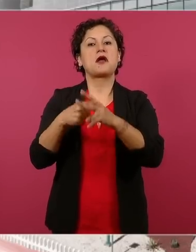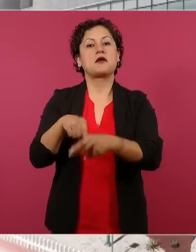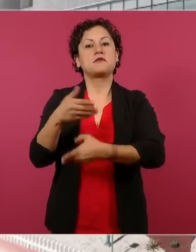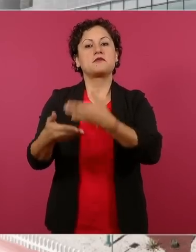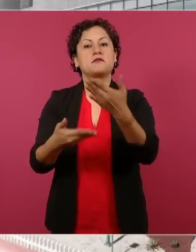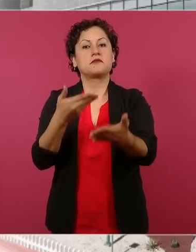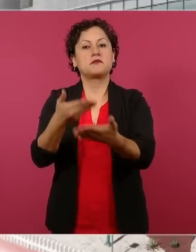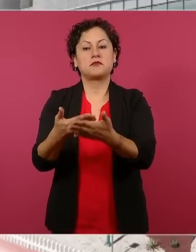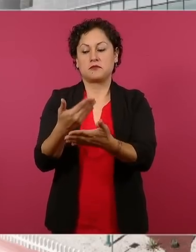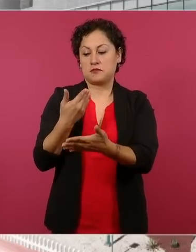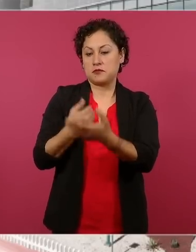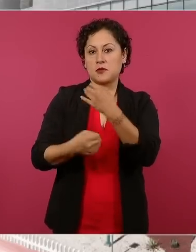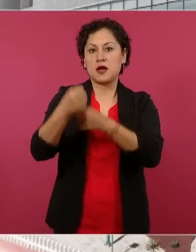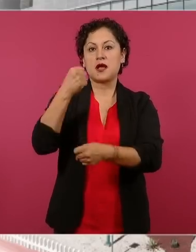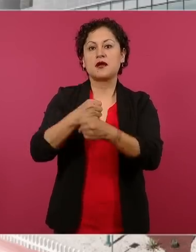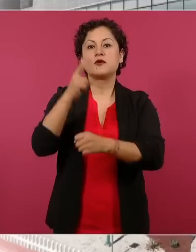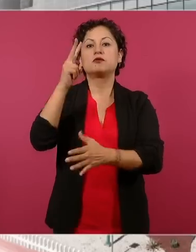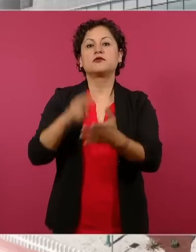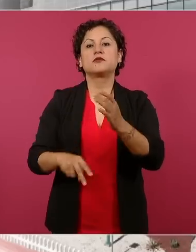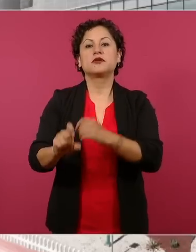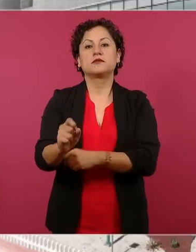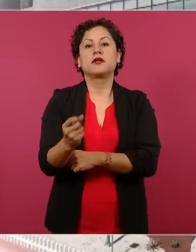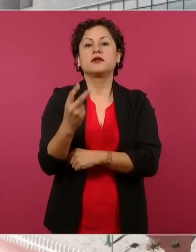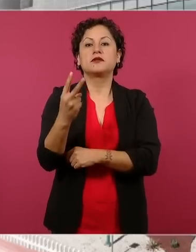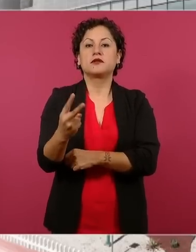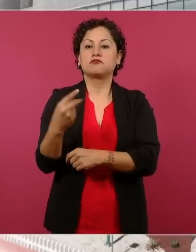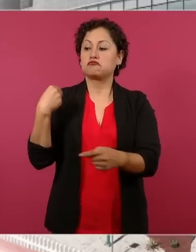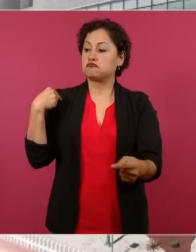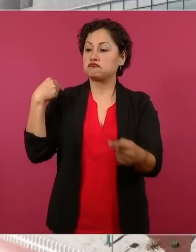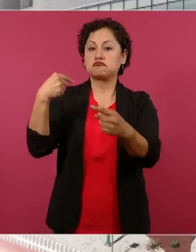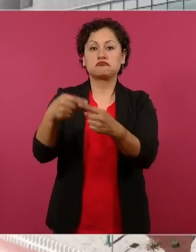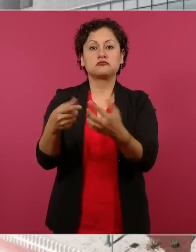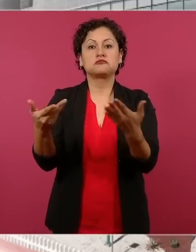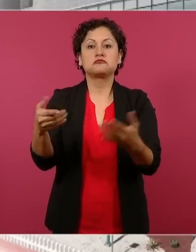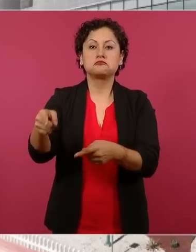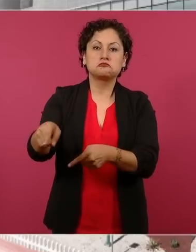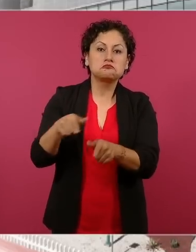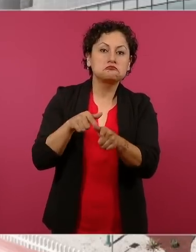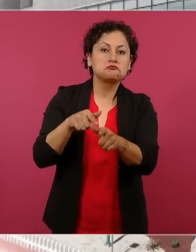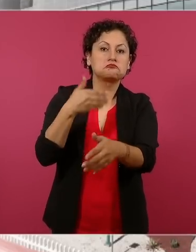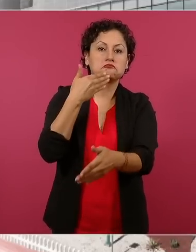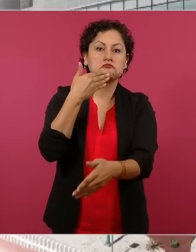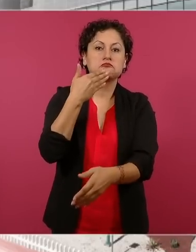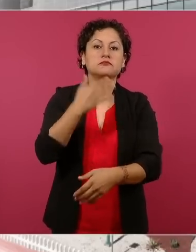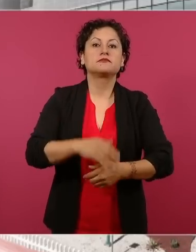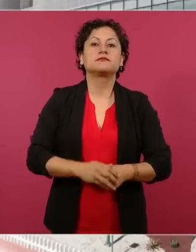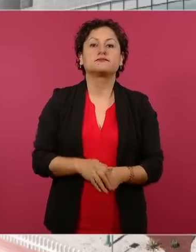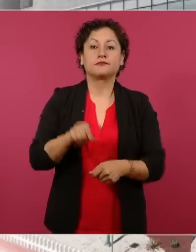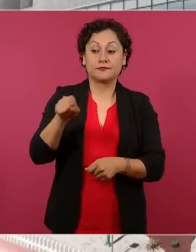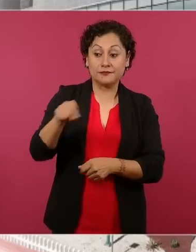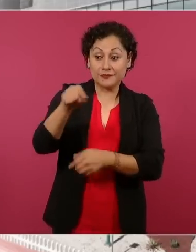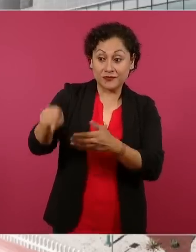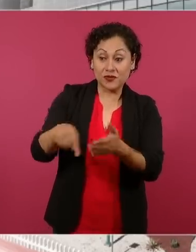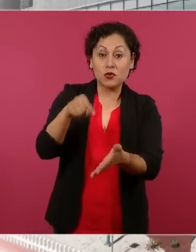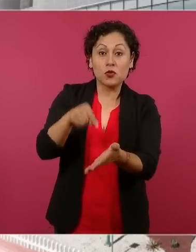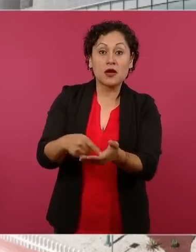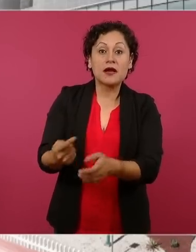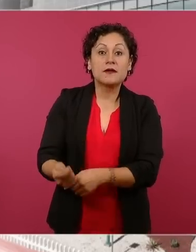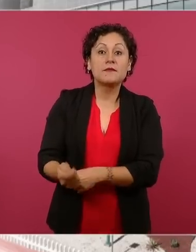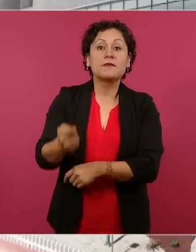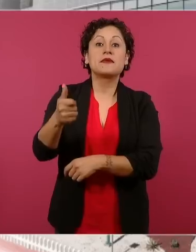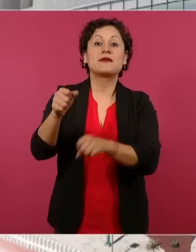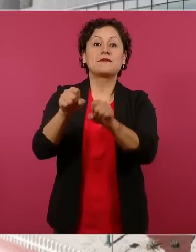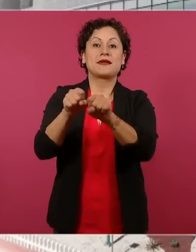el 2022. Desde entonces el Hospital de Pachuca está operando. Además, ahí se construyó la primera sala de hemodinamia